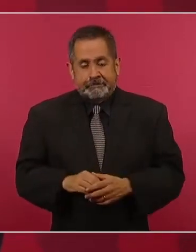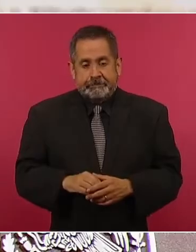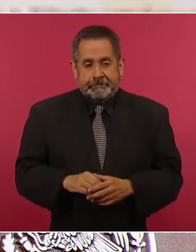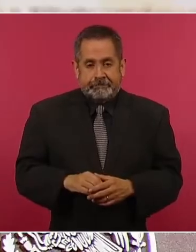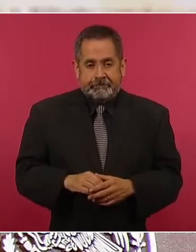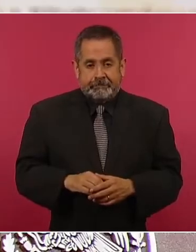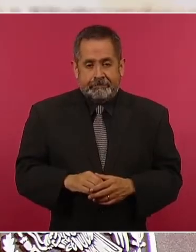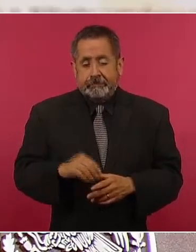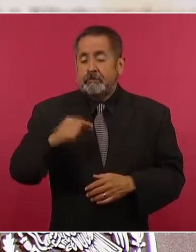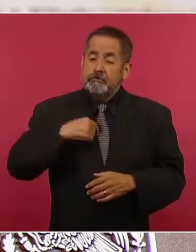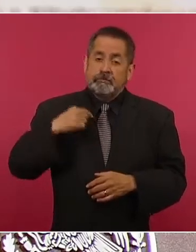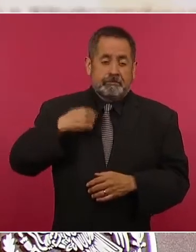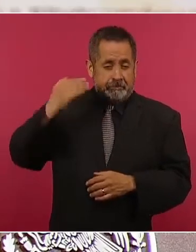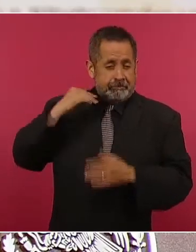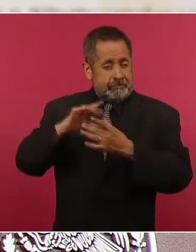No cuando hablé